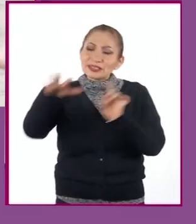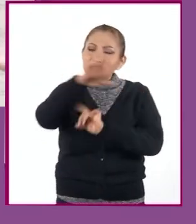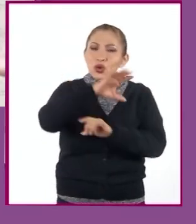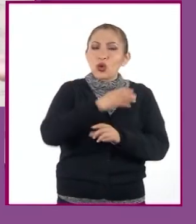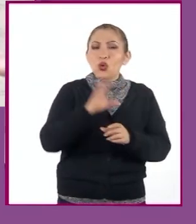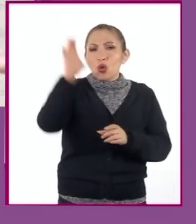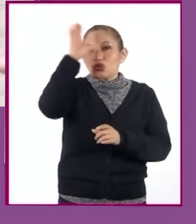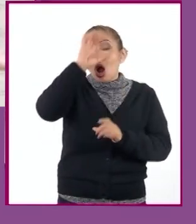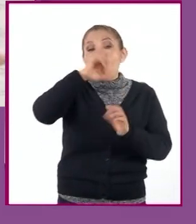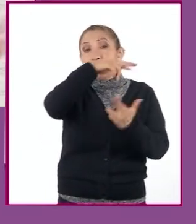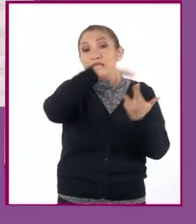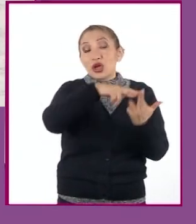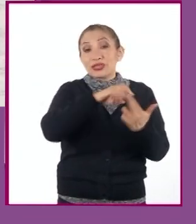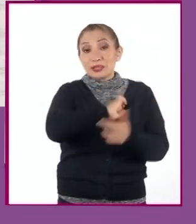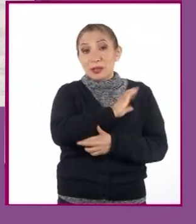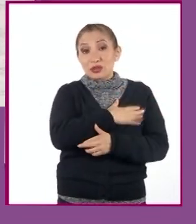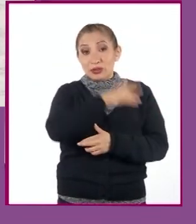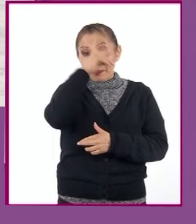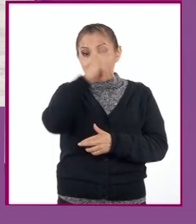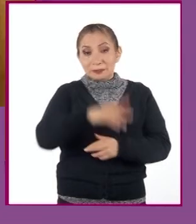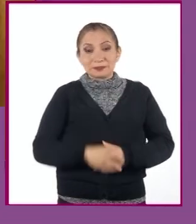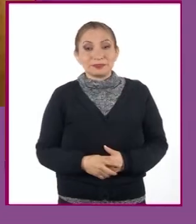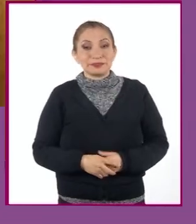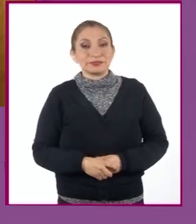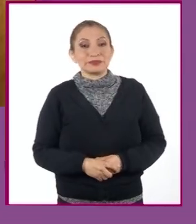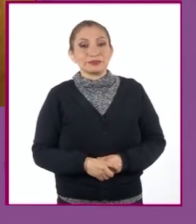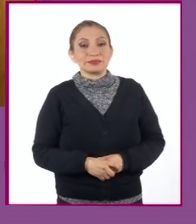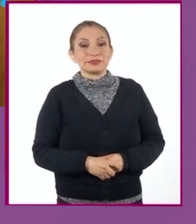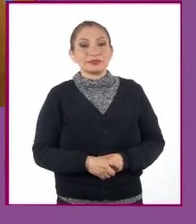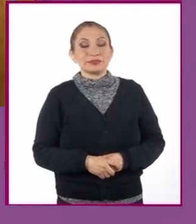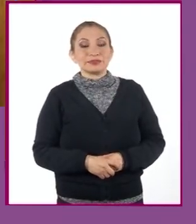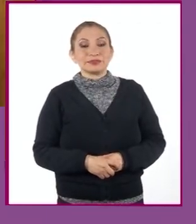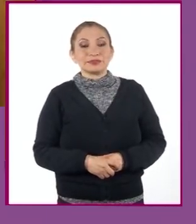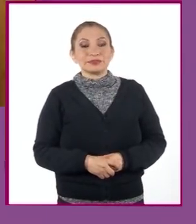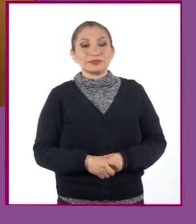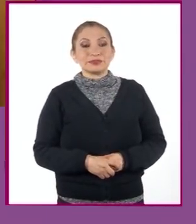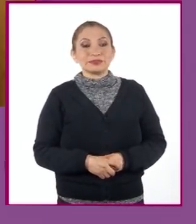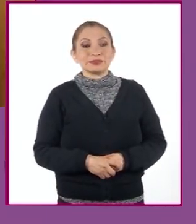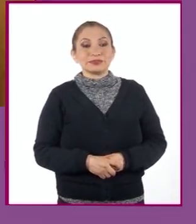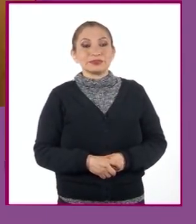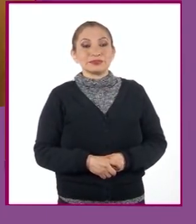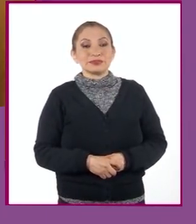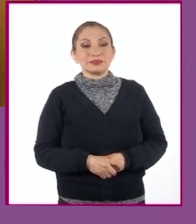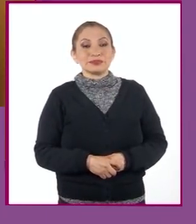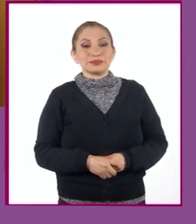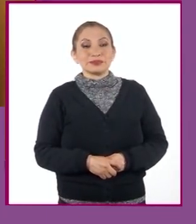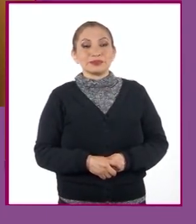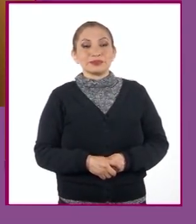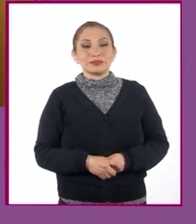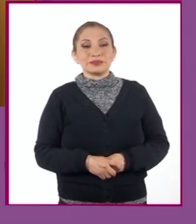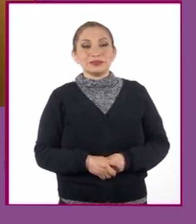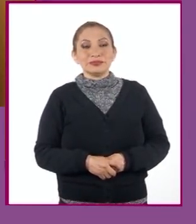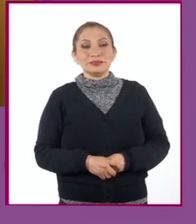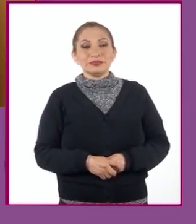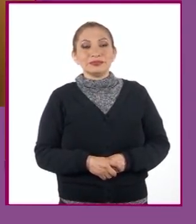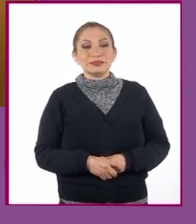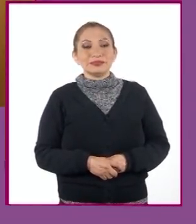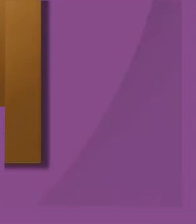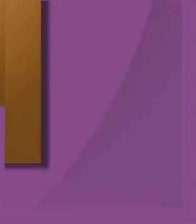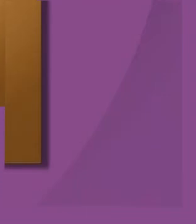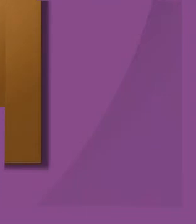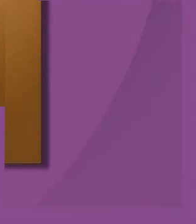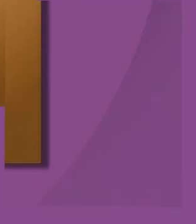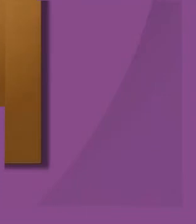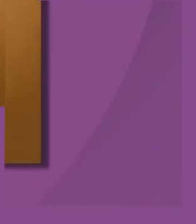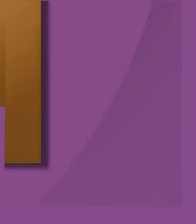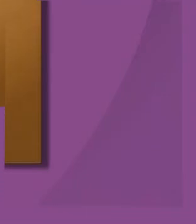o regionales del español mexicano. Como con bronca y junando, de rabo de ojo